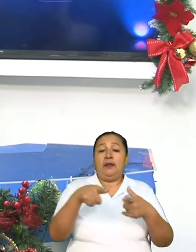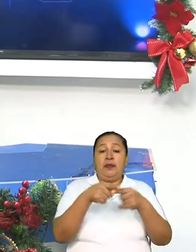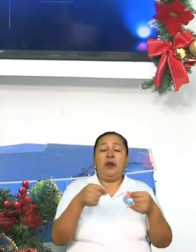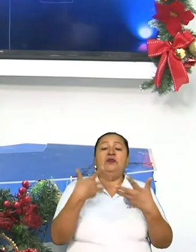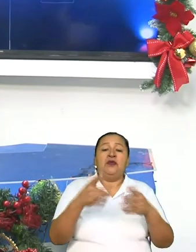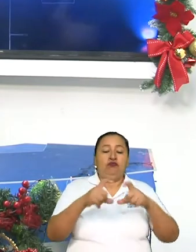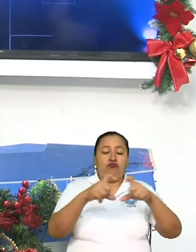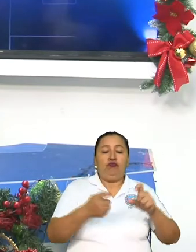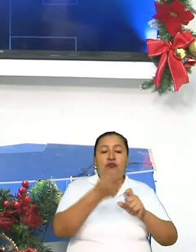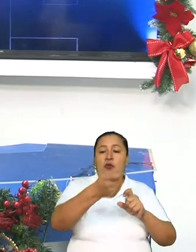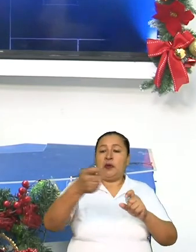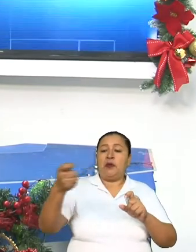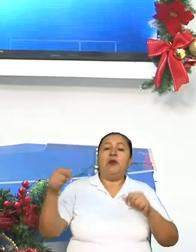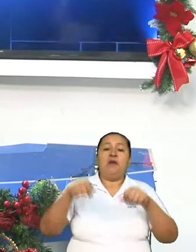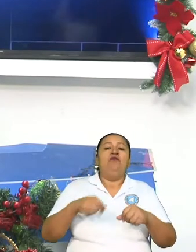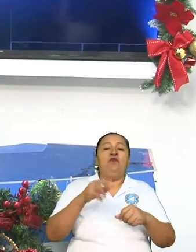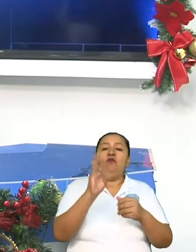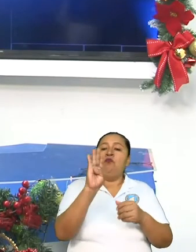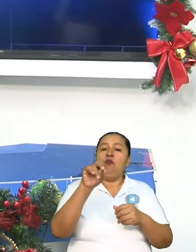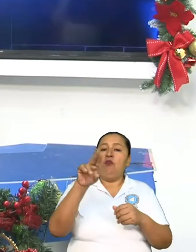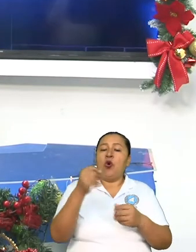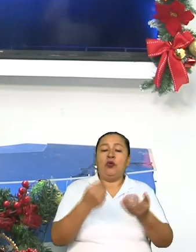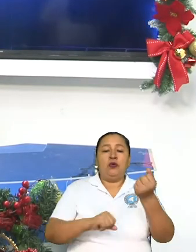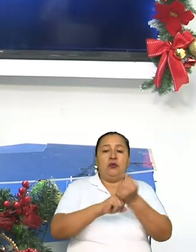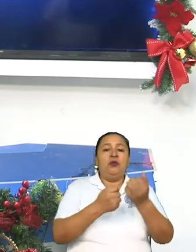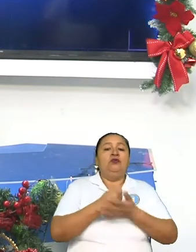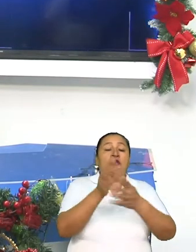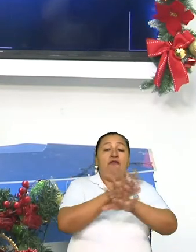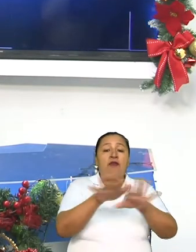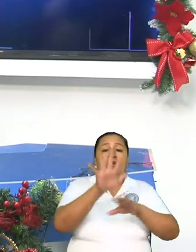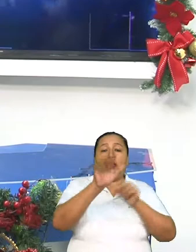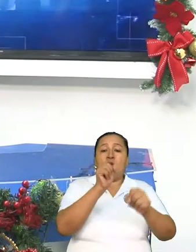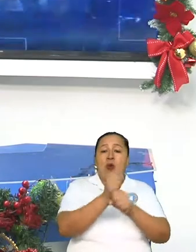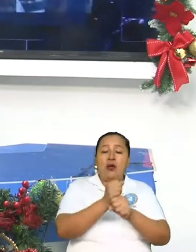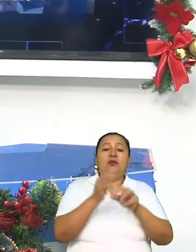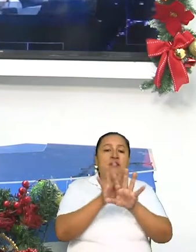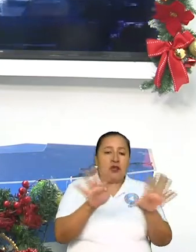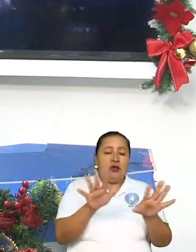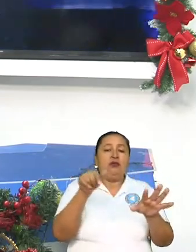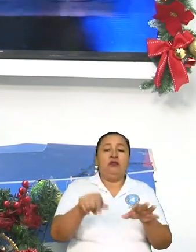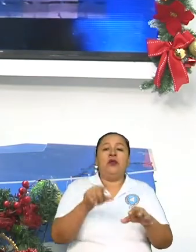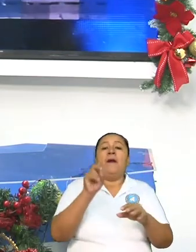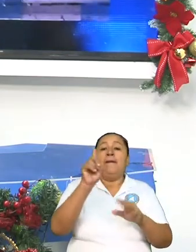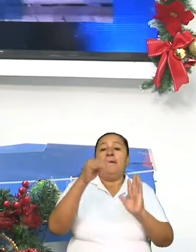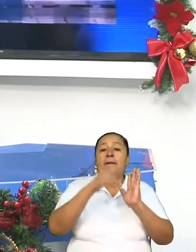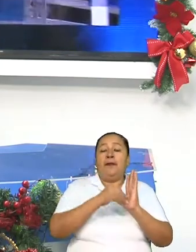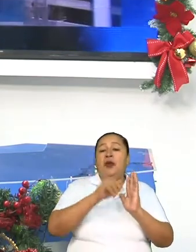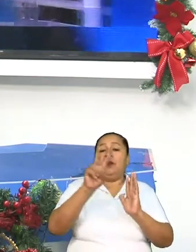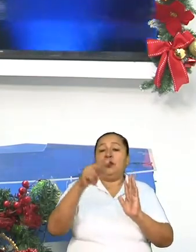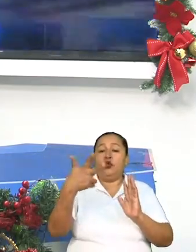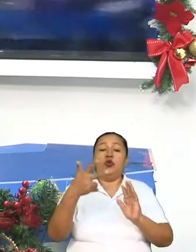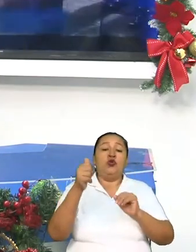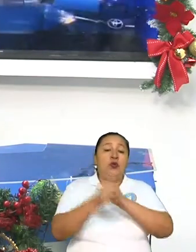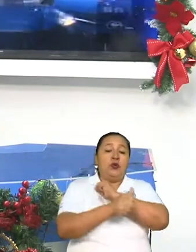que les entrega el gobierno sandinista como un reconocimiento por la culminación de su educación media. 1028 bachilleres recibirán